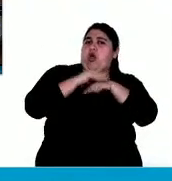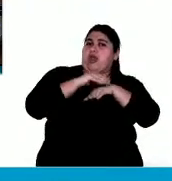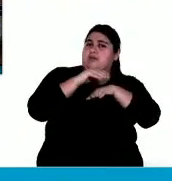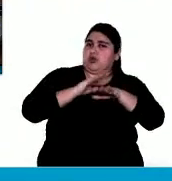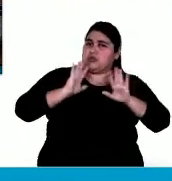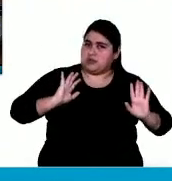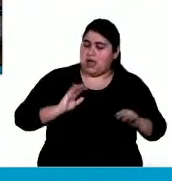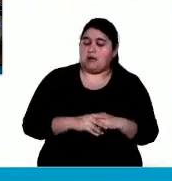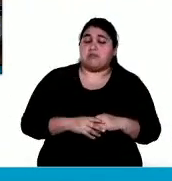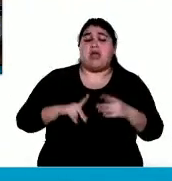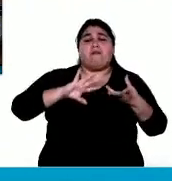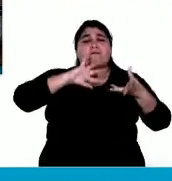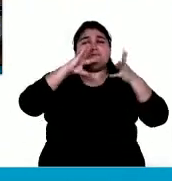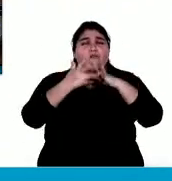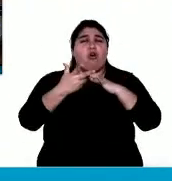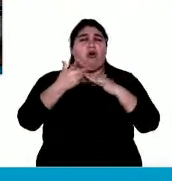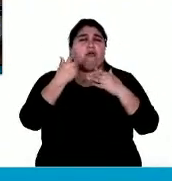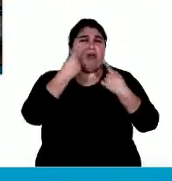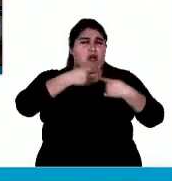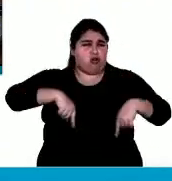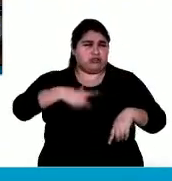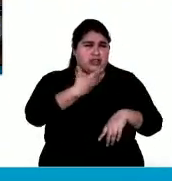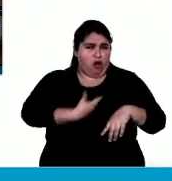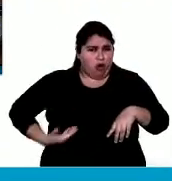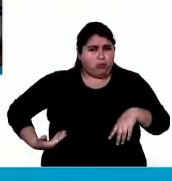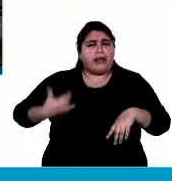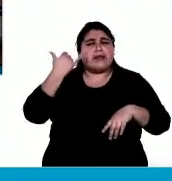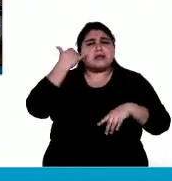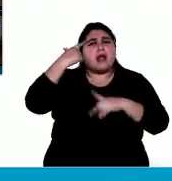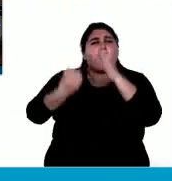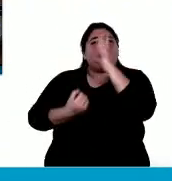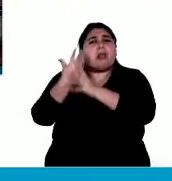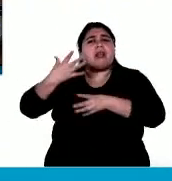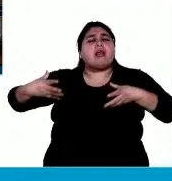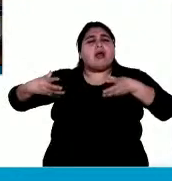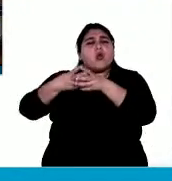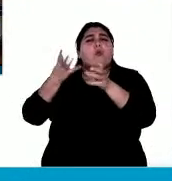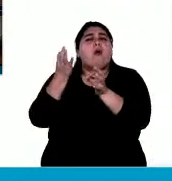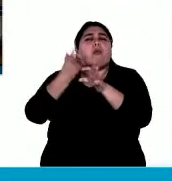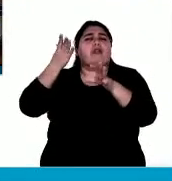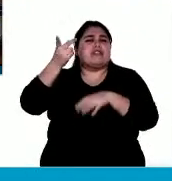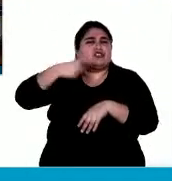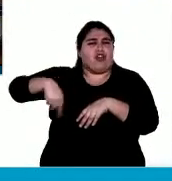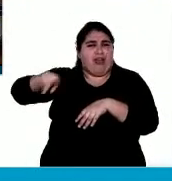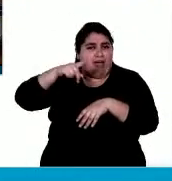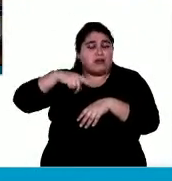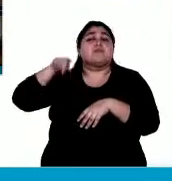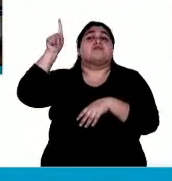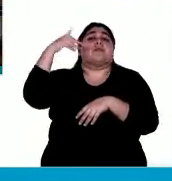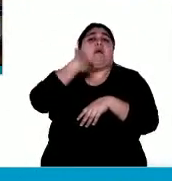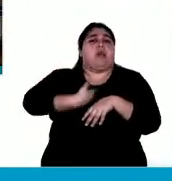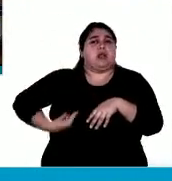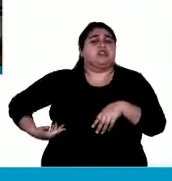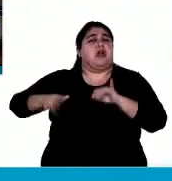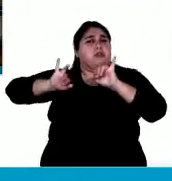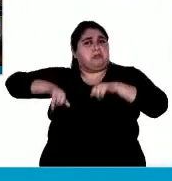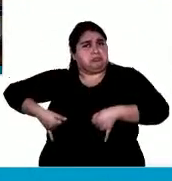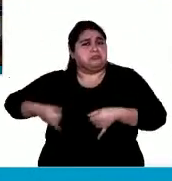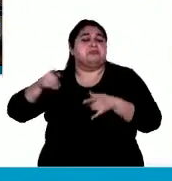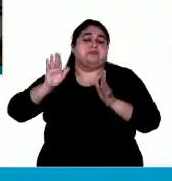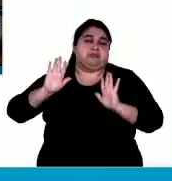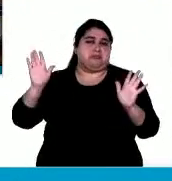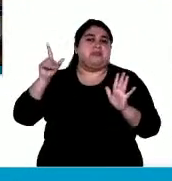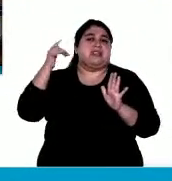Respecto a la metodología, el gobierno ha optado por conformar un comité de expertos en la materia y el presidente así lo ha manifestado y ha tomado